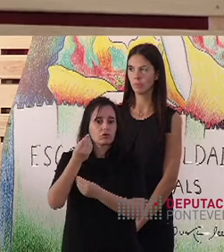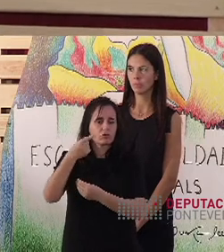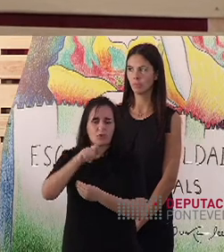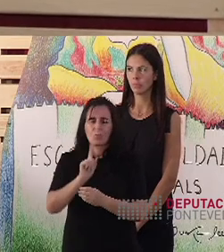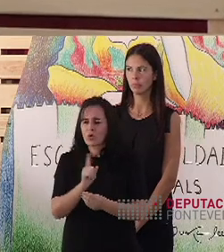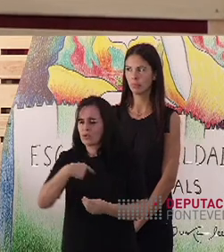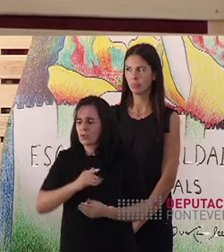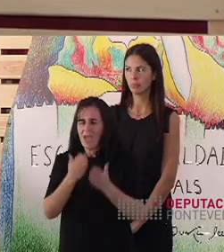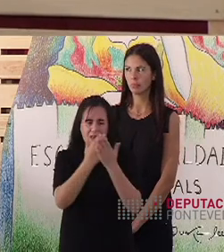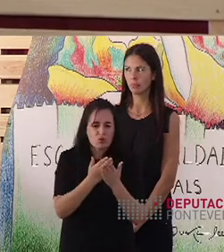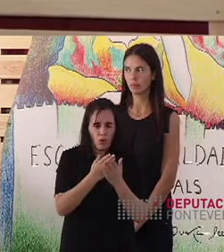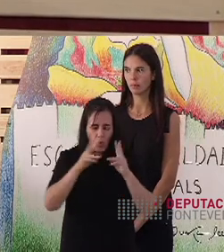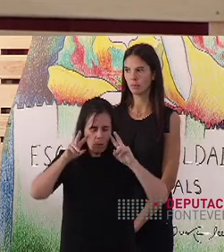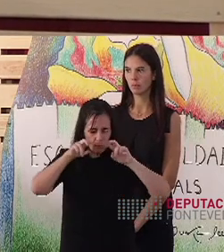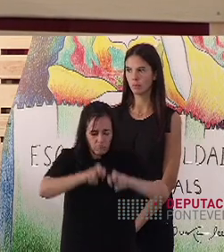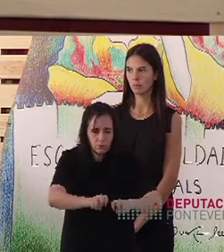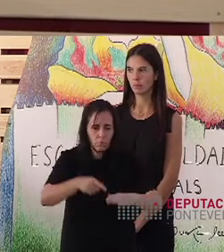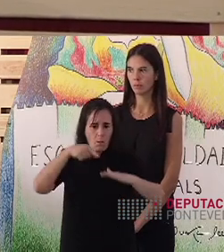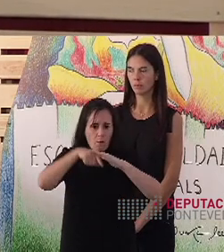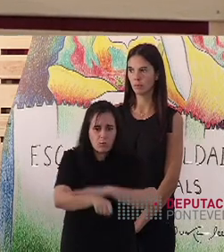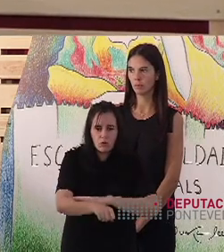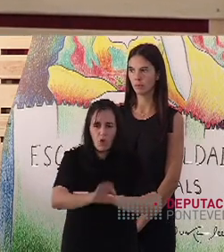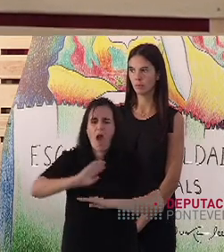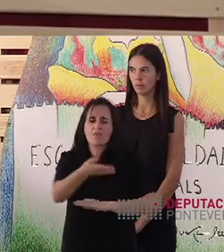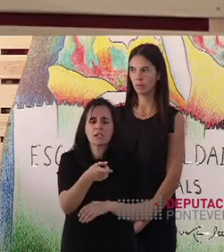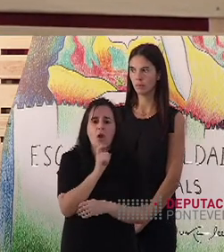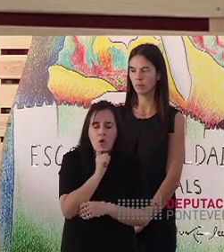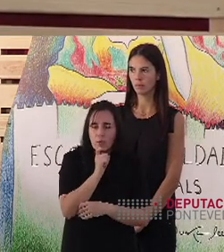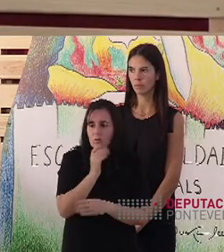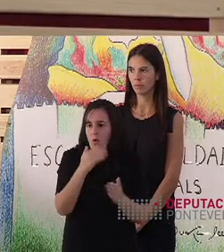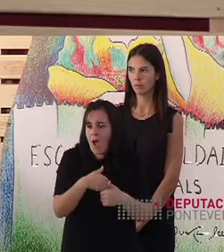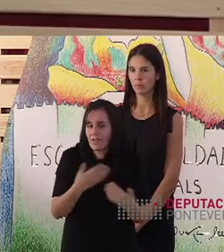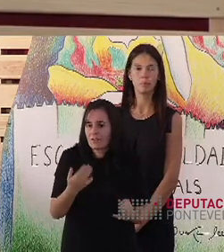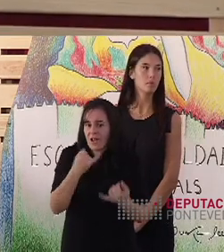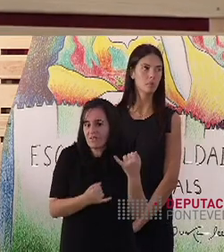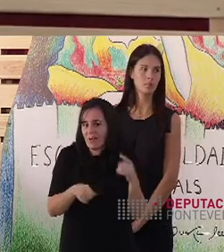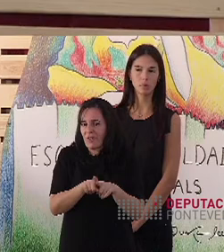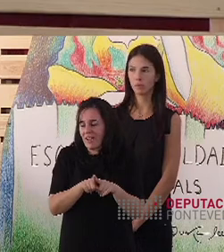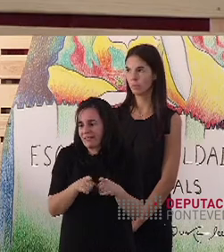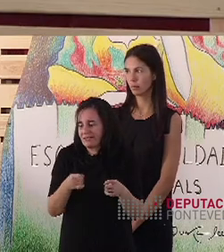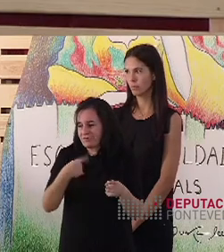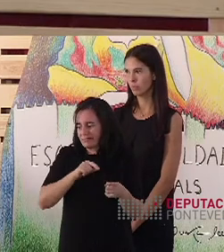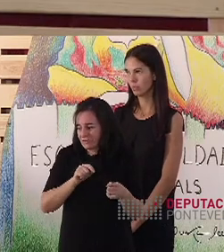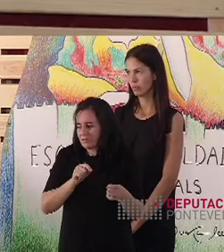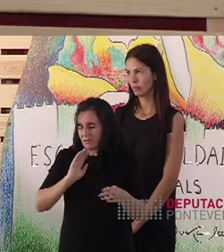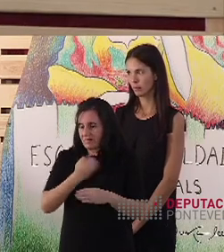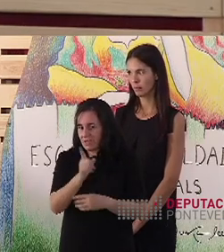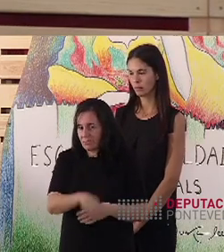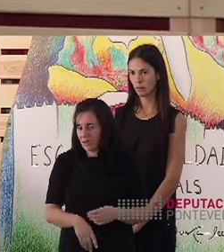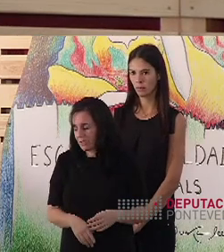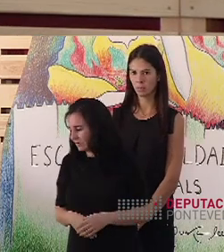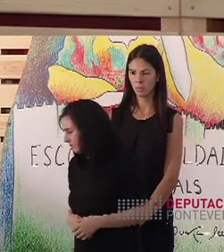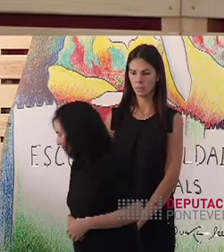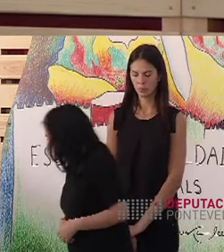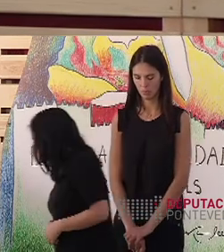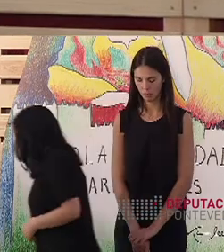non reconocendo o dano que xenera o exercicio propio da prostitución, xa é de por sí unha perversión. E se produce